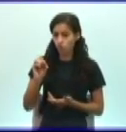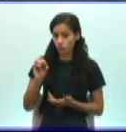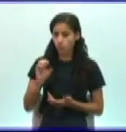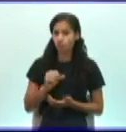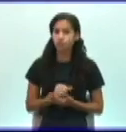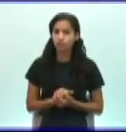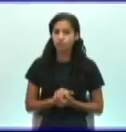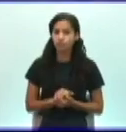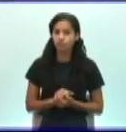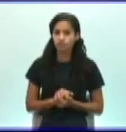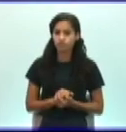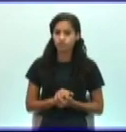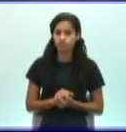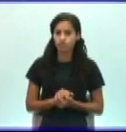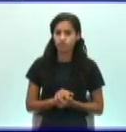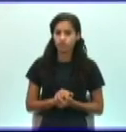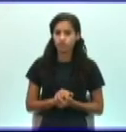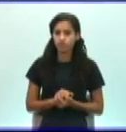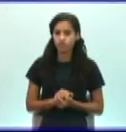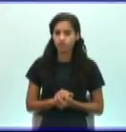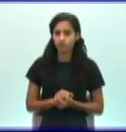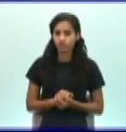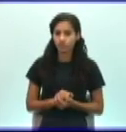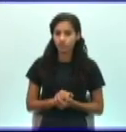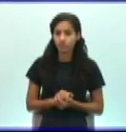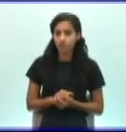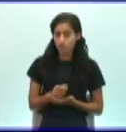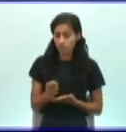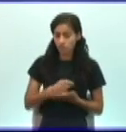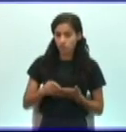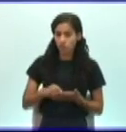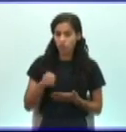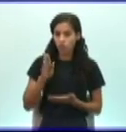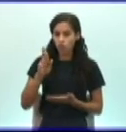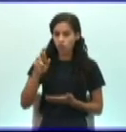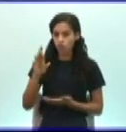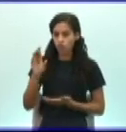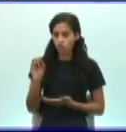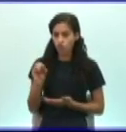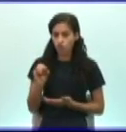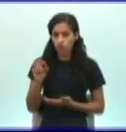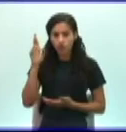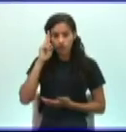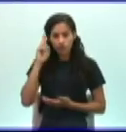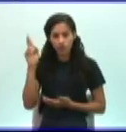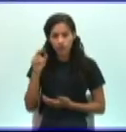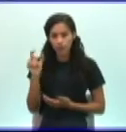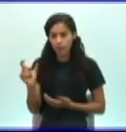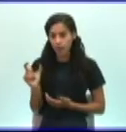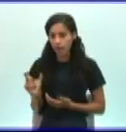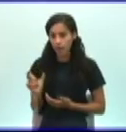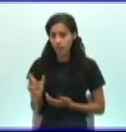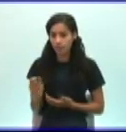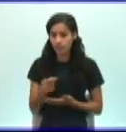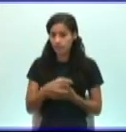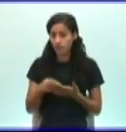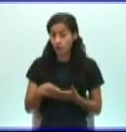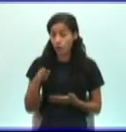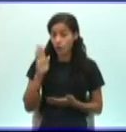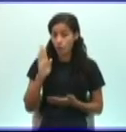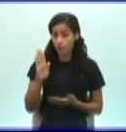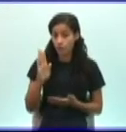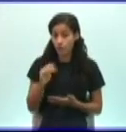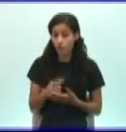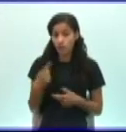Burro. Y escrito burro. Recuerden que hay palabras que se escriben con B